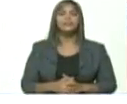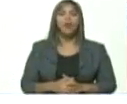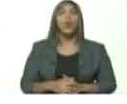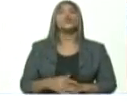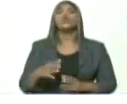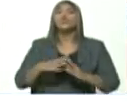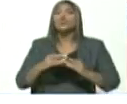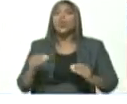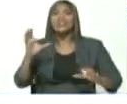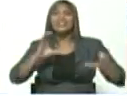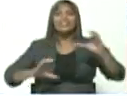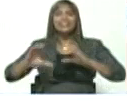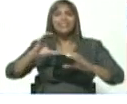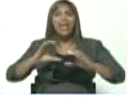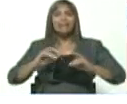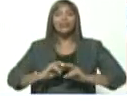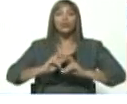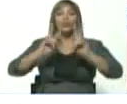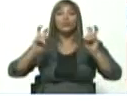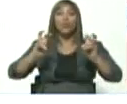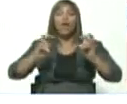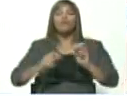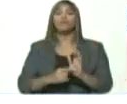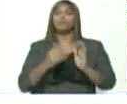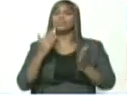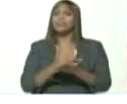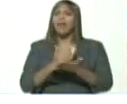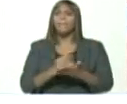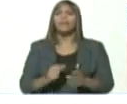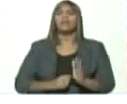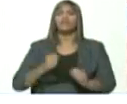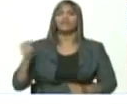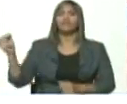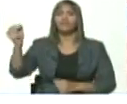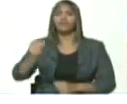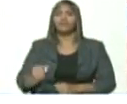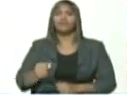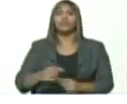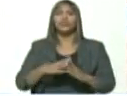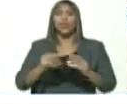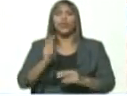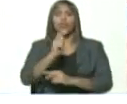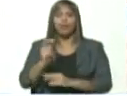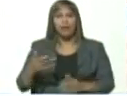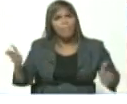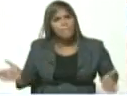poniendo la ciencia y la innovación al frente siempre de todas las tareas. Vamos, pues,